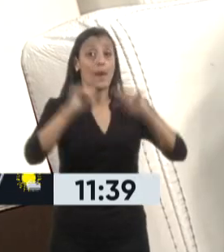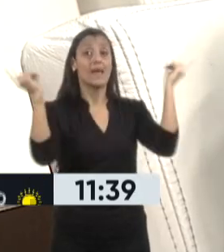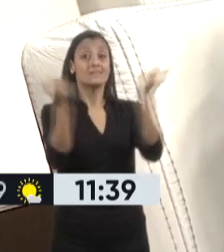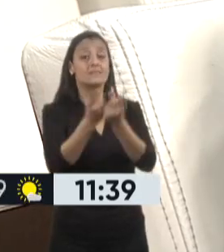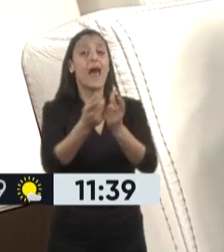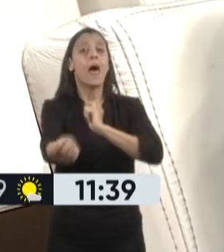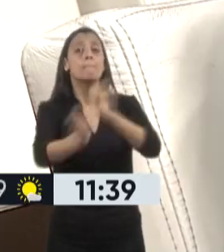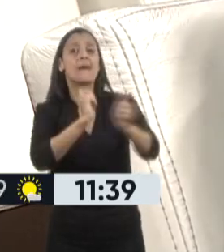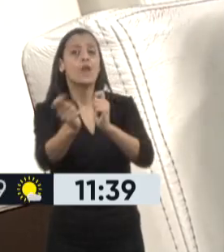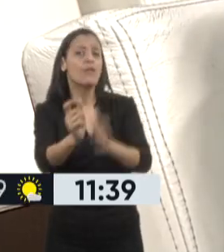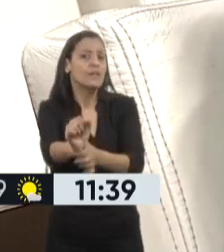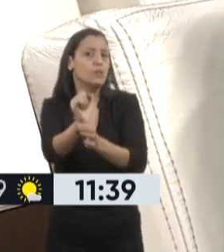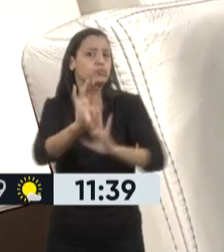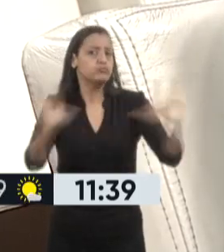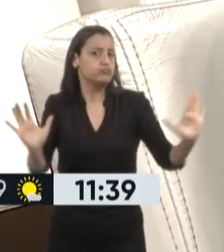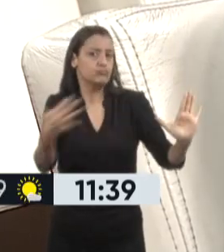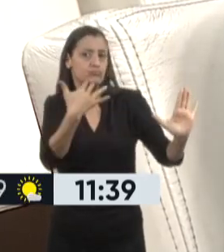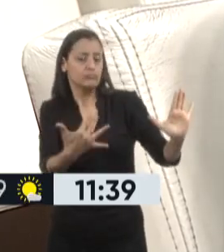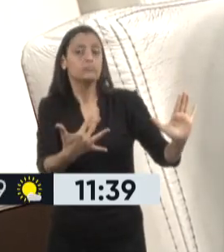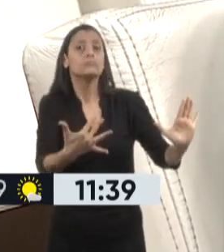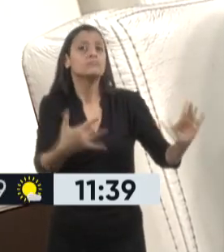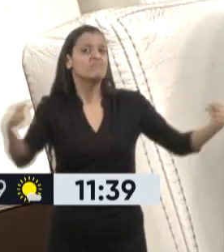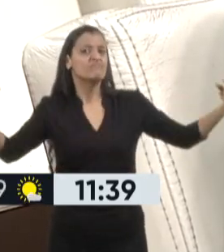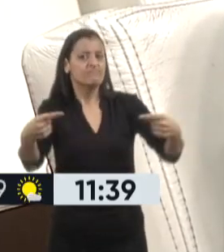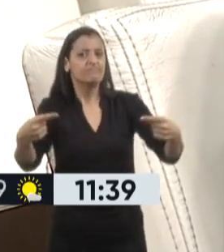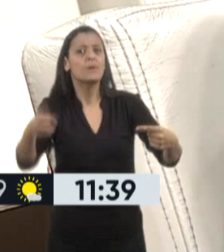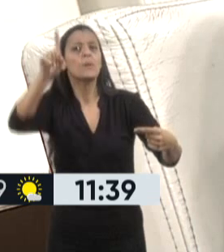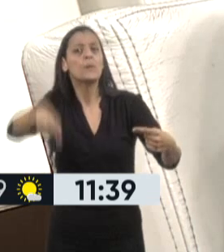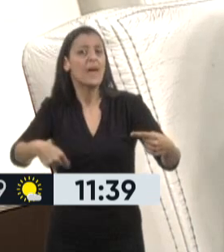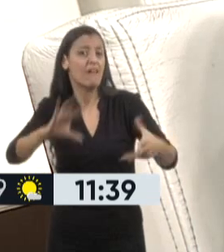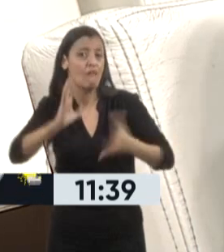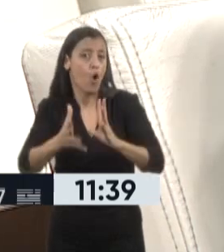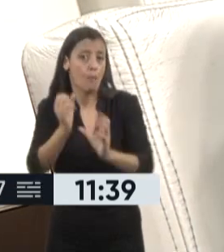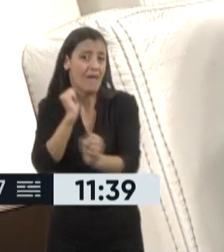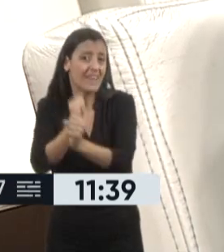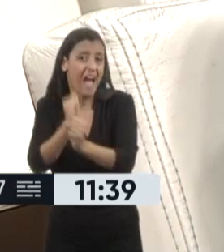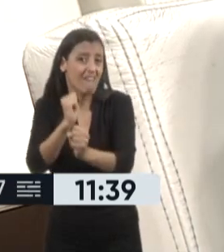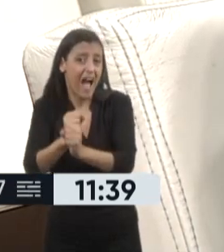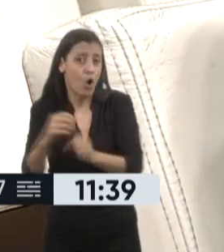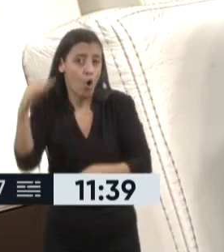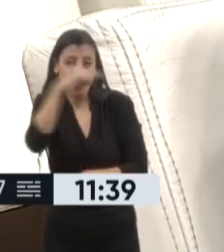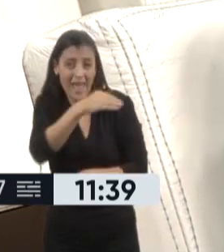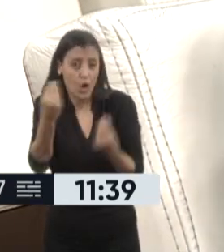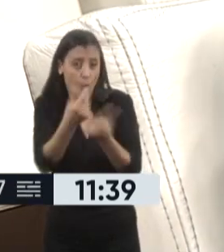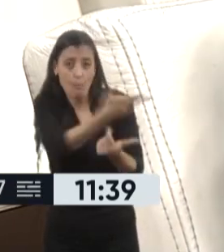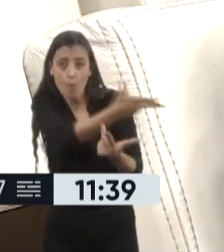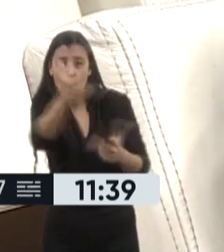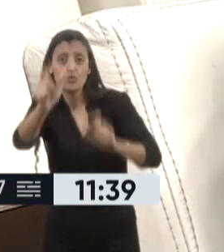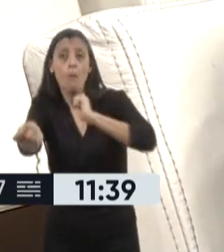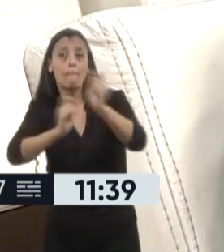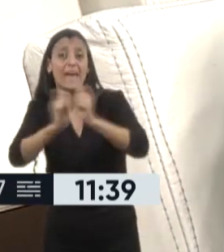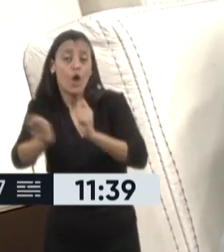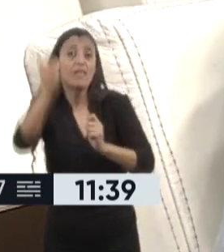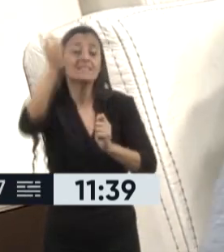élite va a contramano de la realidad del nivel de informalidad laboral que tiene el periodismo, dado que si uno busca periodistas que tengan 10